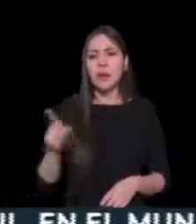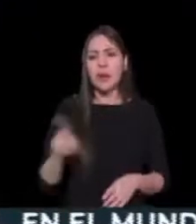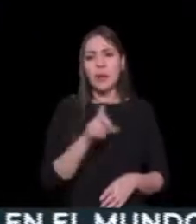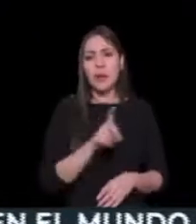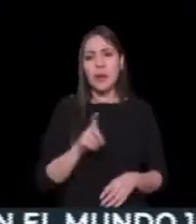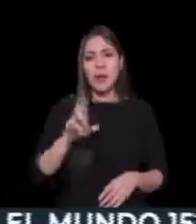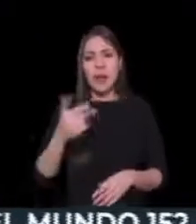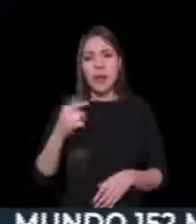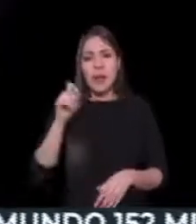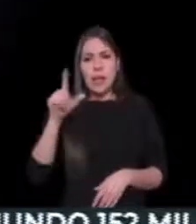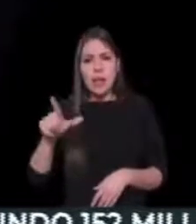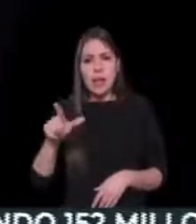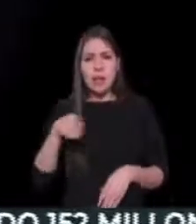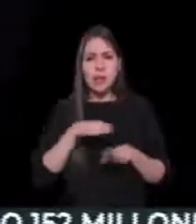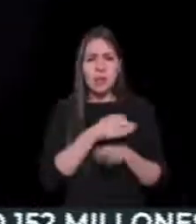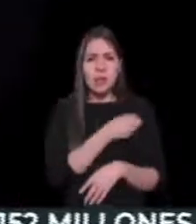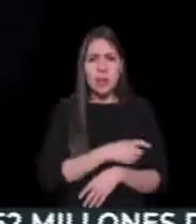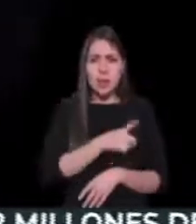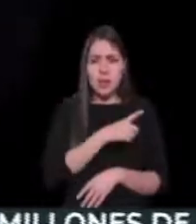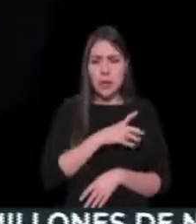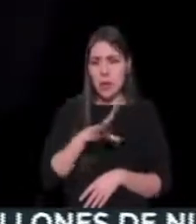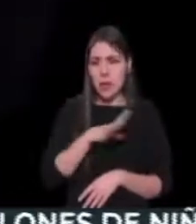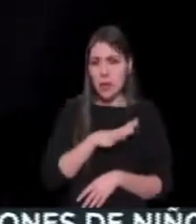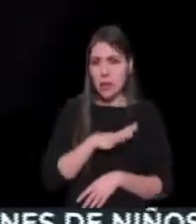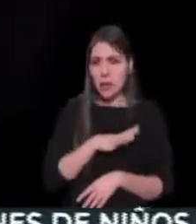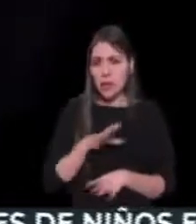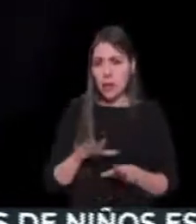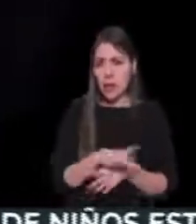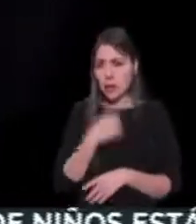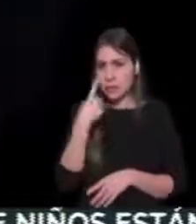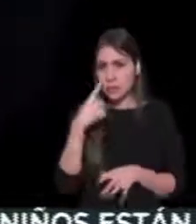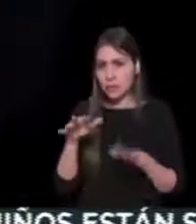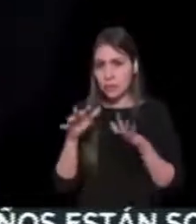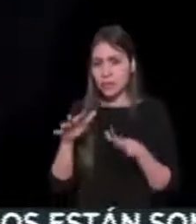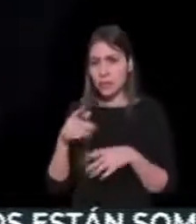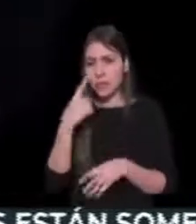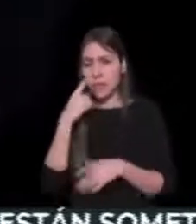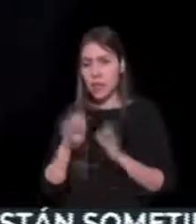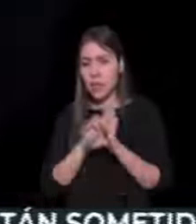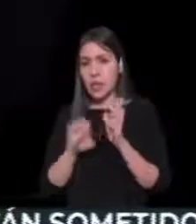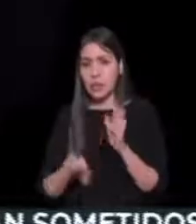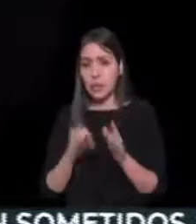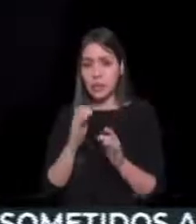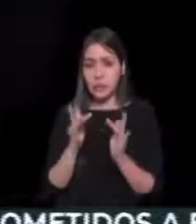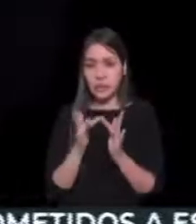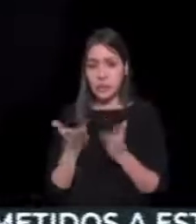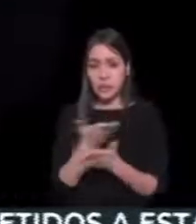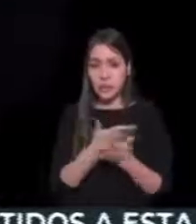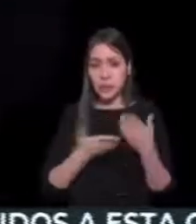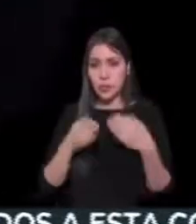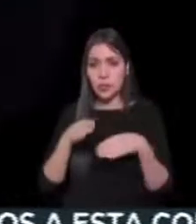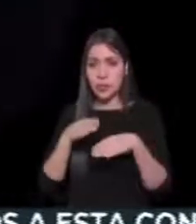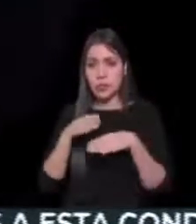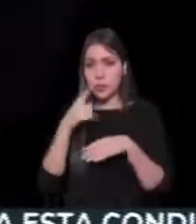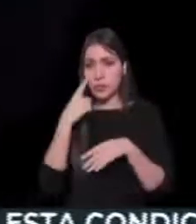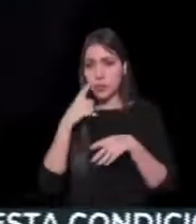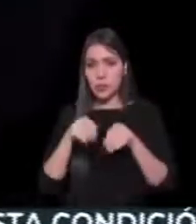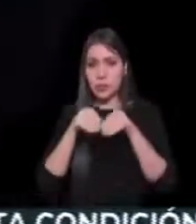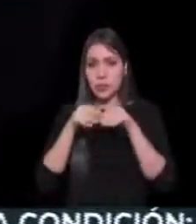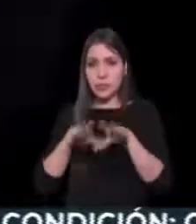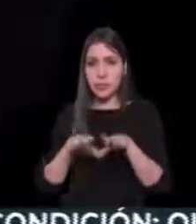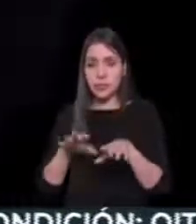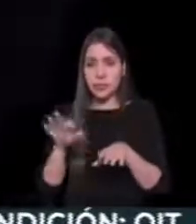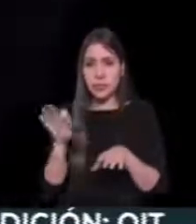doctor Gatell, de la estrategia sanitaria, ¿tuvo un impacto que se pudiera ver reflejado, por ejemplo, también en redes sociales a través de trending topics que